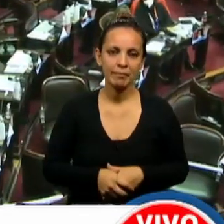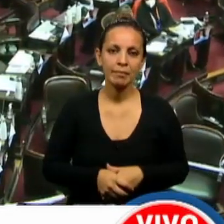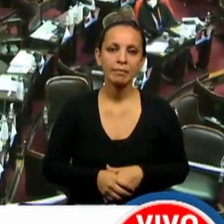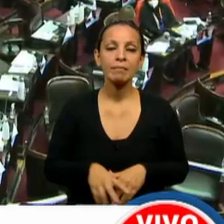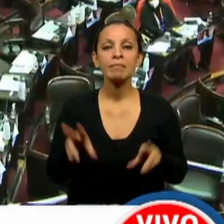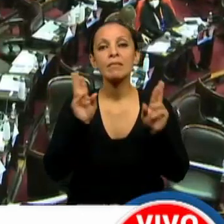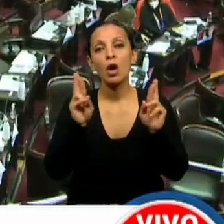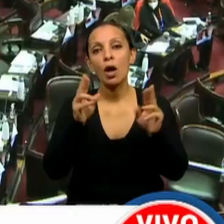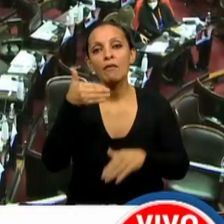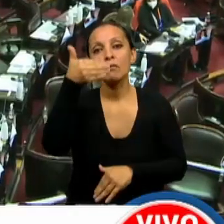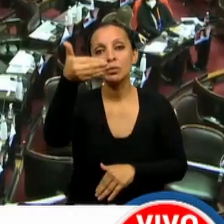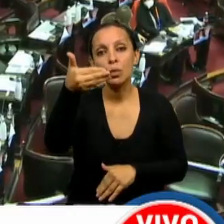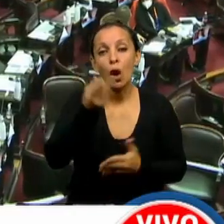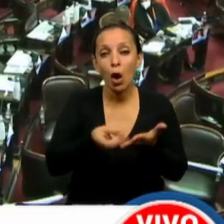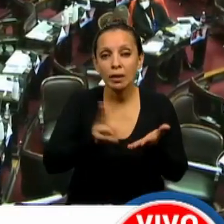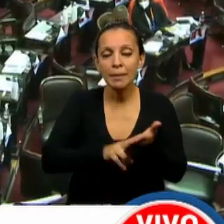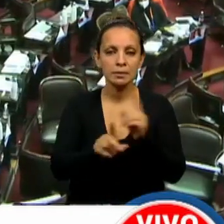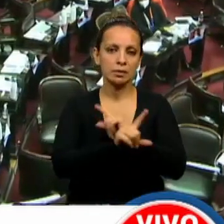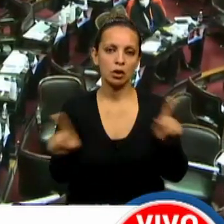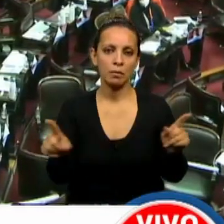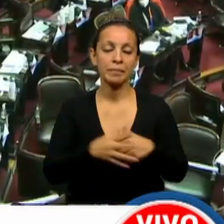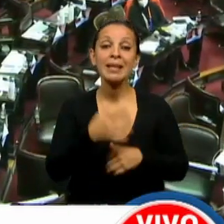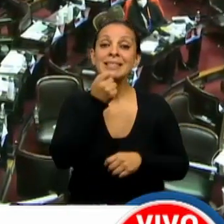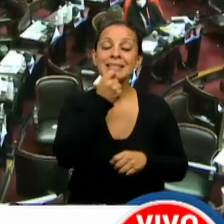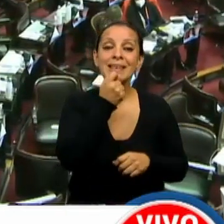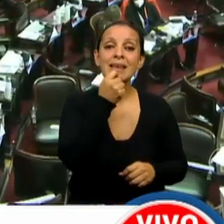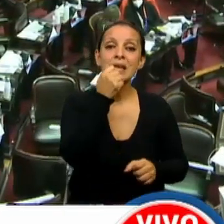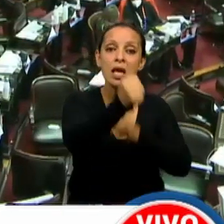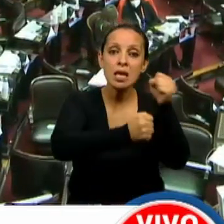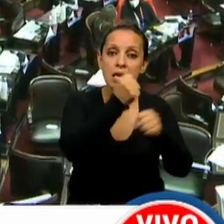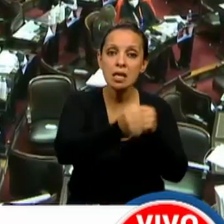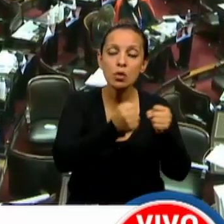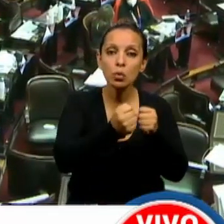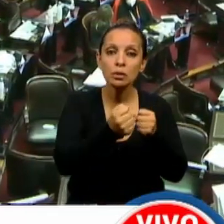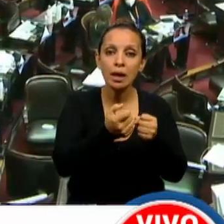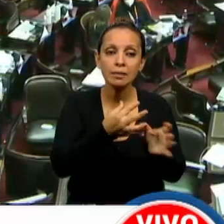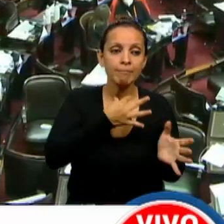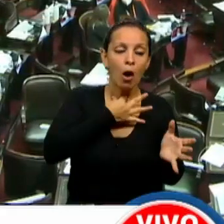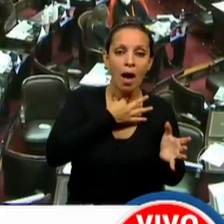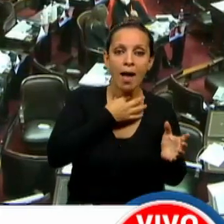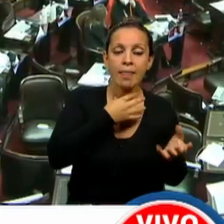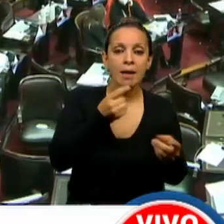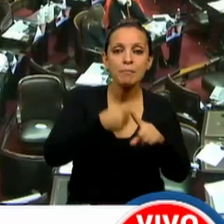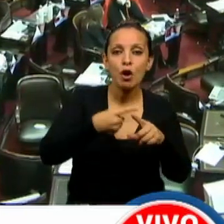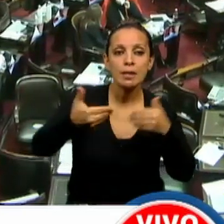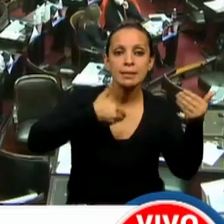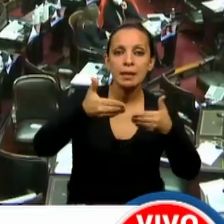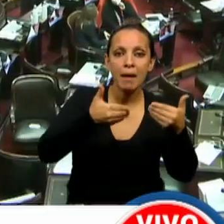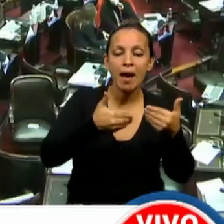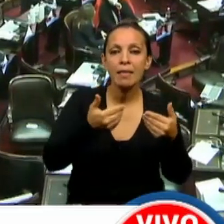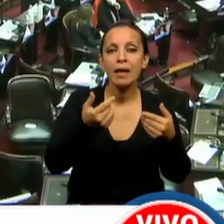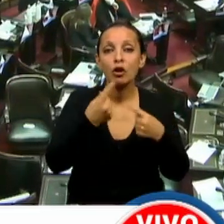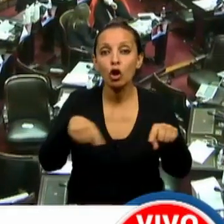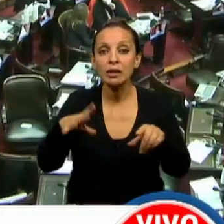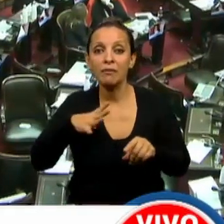Esperamos que en el futuro no vuelva a ocurrir y que si las refinadoras no alcanzan a cubrir la demanda nacional, los volúmenes